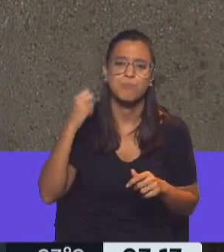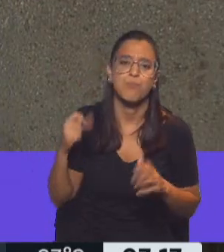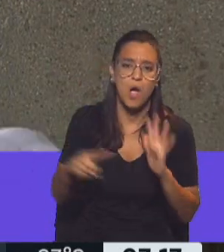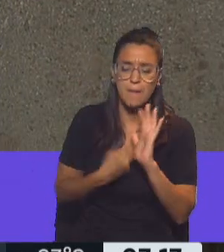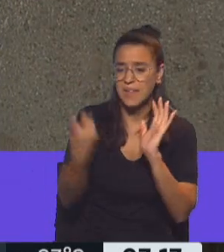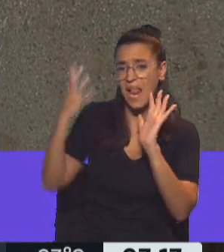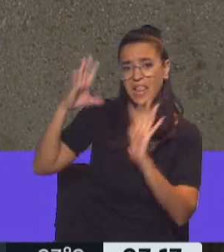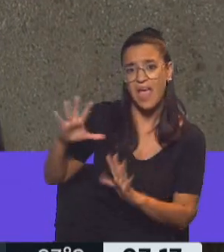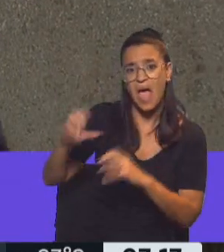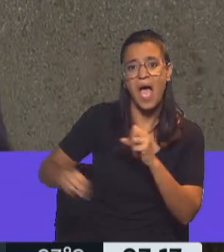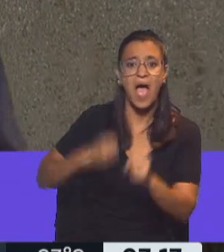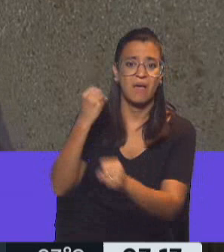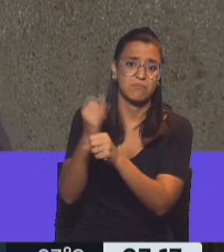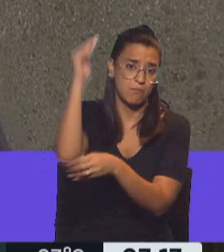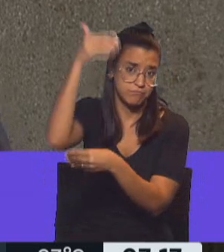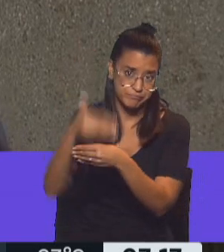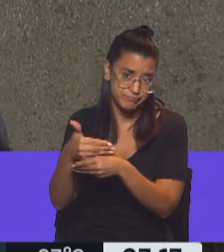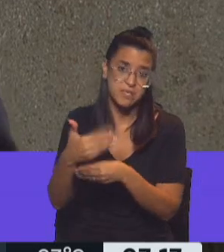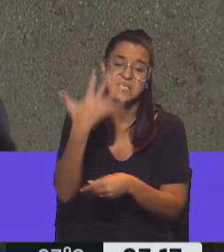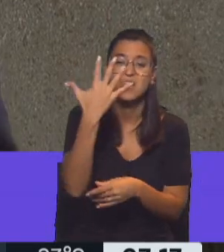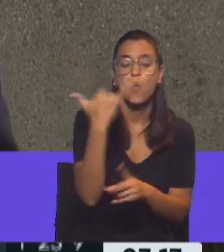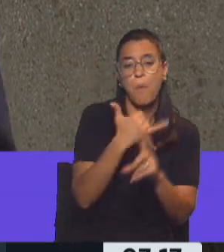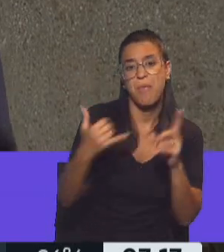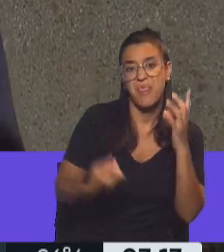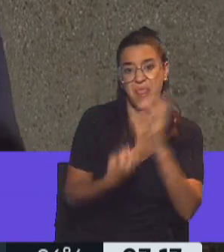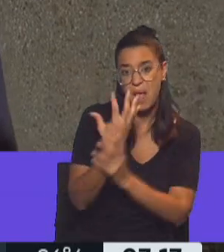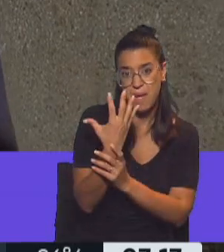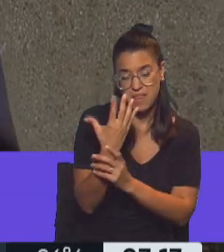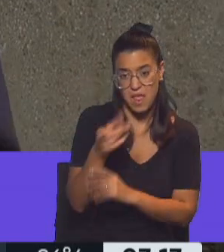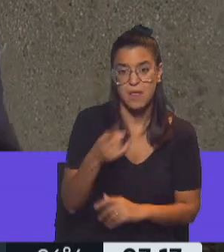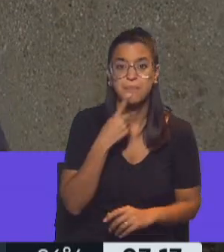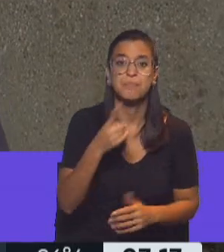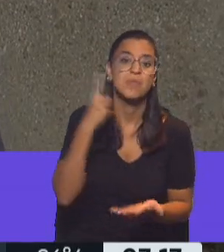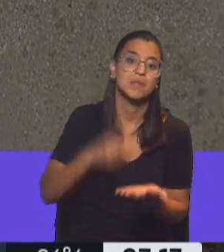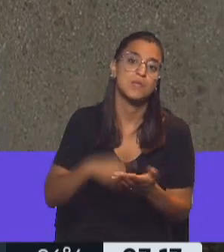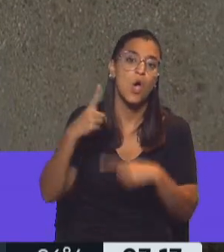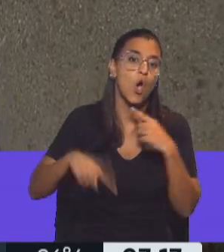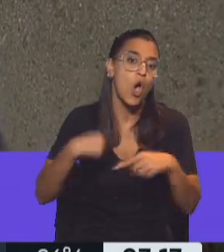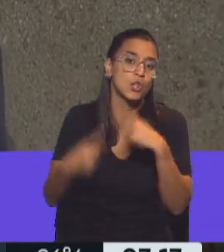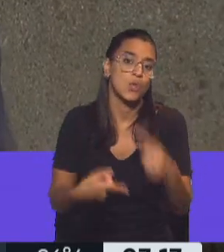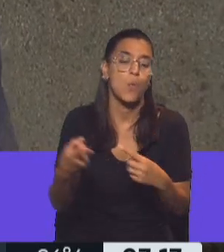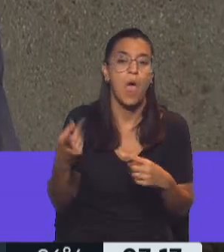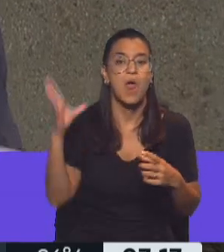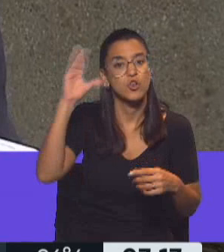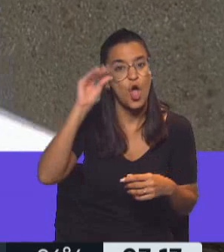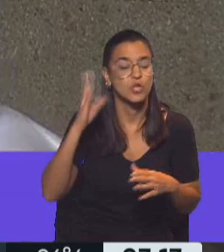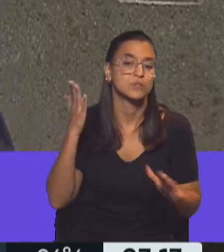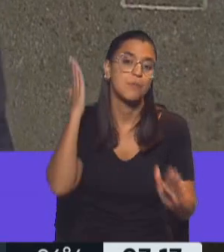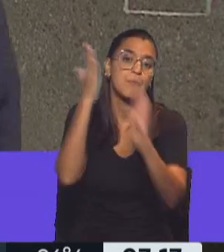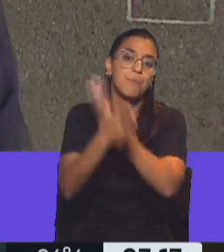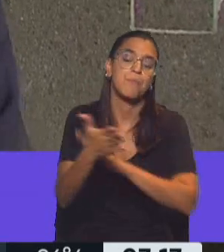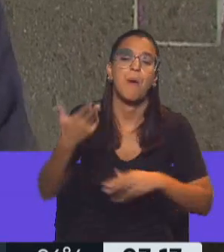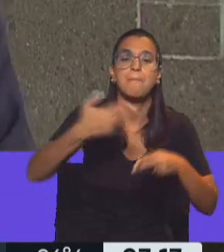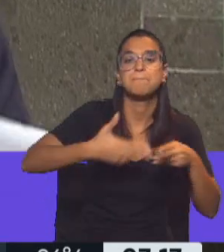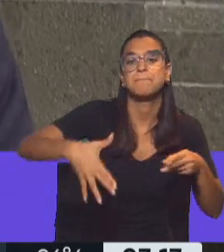se quedaron allí hasta que cerró 5 y 30 de la mañana y decidieron continuar la noche e ir a parque